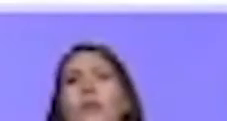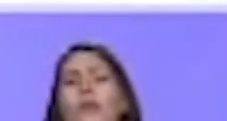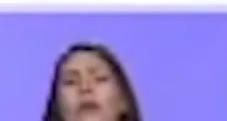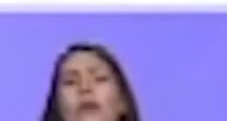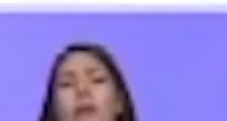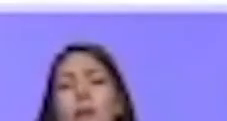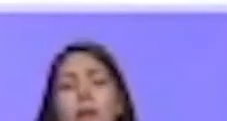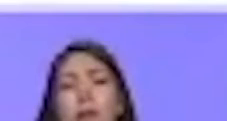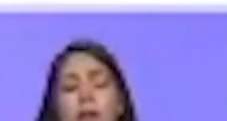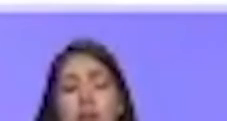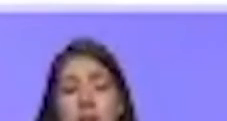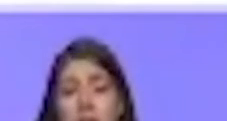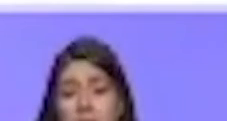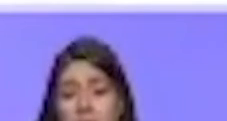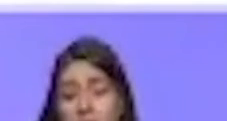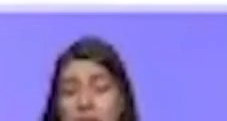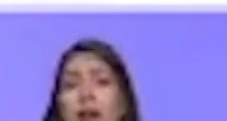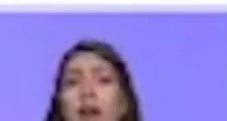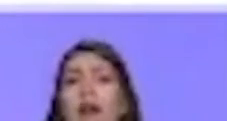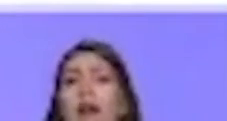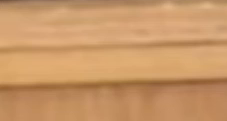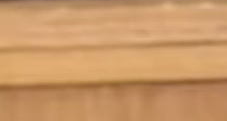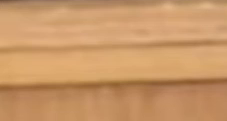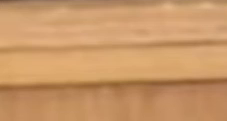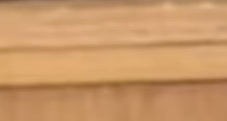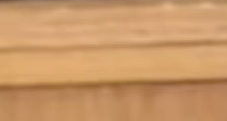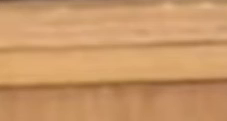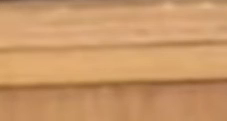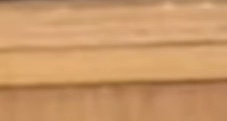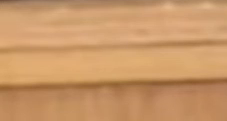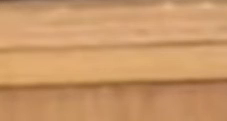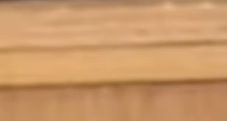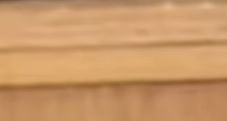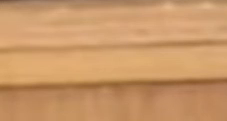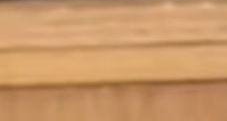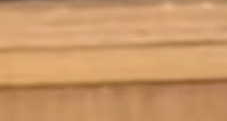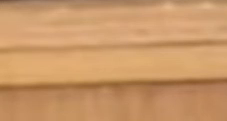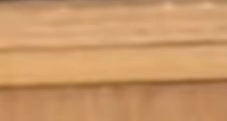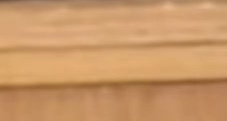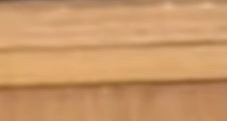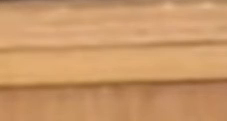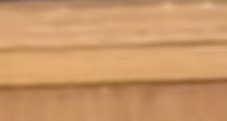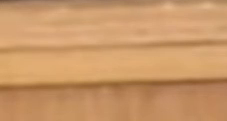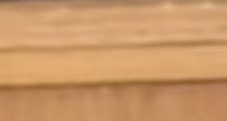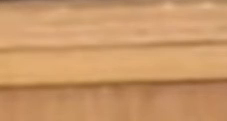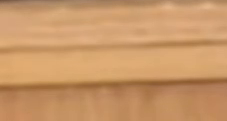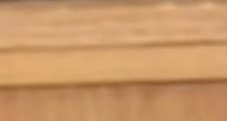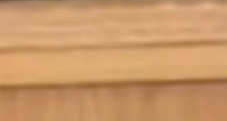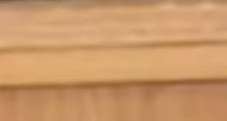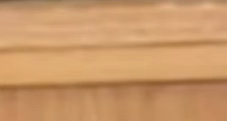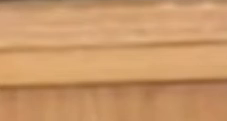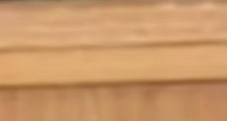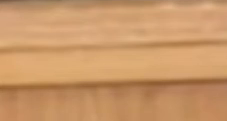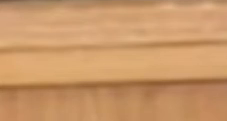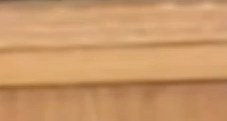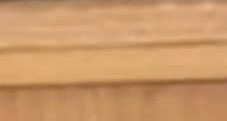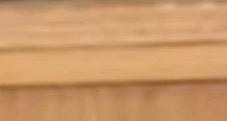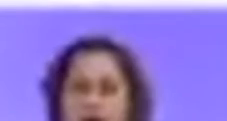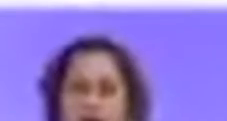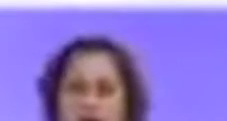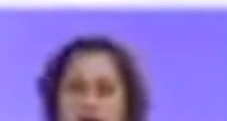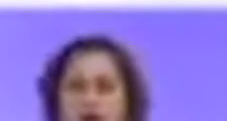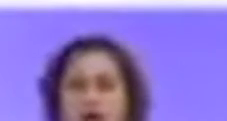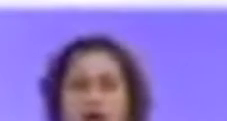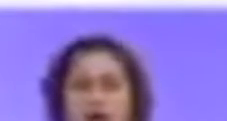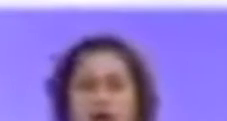recibido por el presidente de la suprema corte arturo saldívar quien garantizó que la crisis institucional en el tribunal electoral